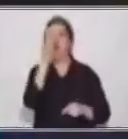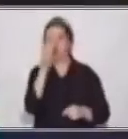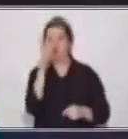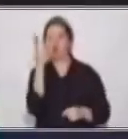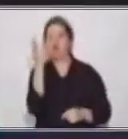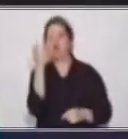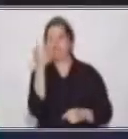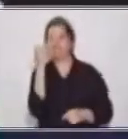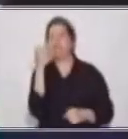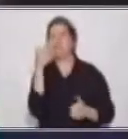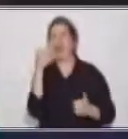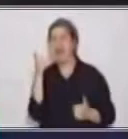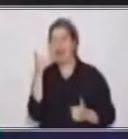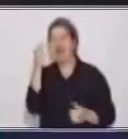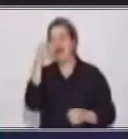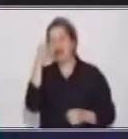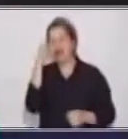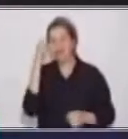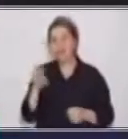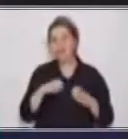Dos. Por 20,